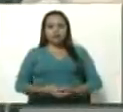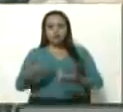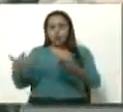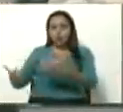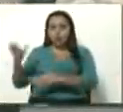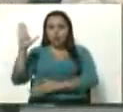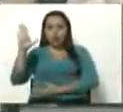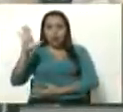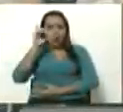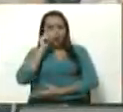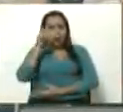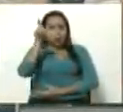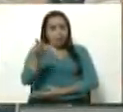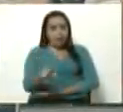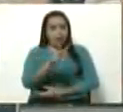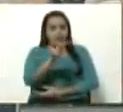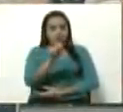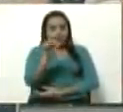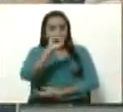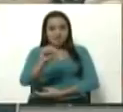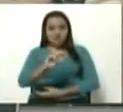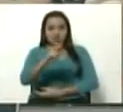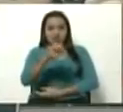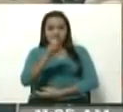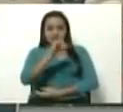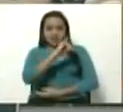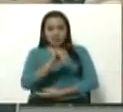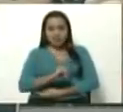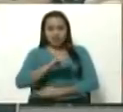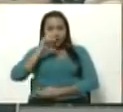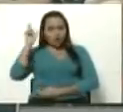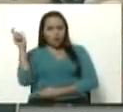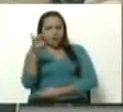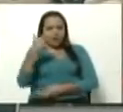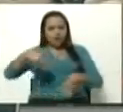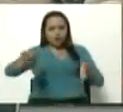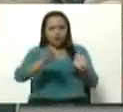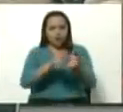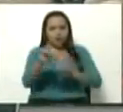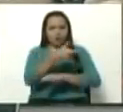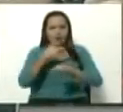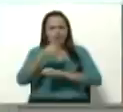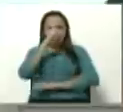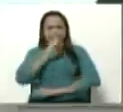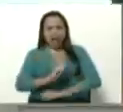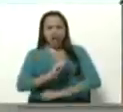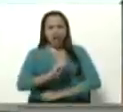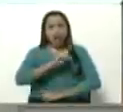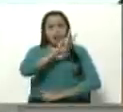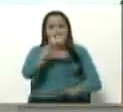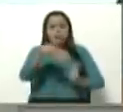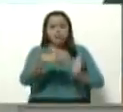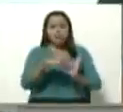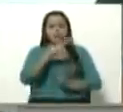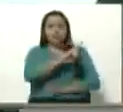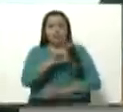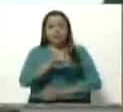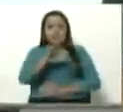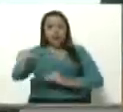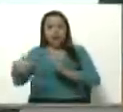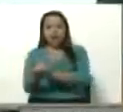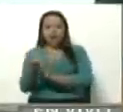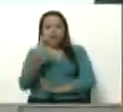Juramentación del ciudadano José Vázquez, gobernador reelecto del Estado Bolivariano de Guárico para el periodo constitucional